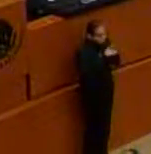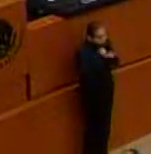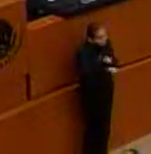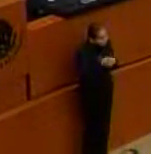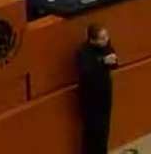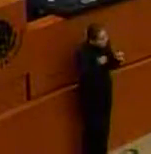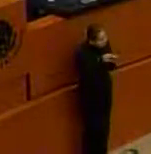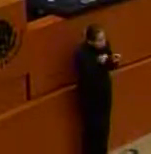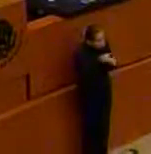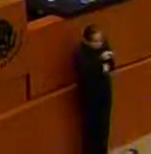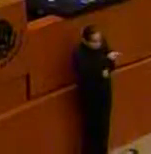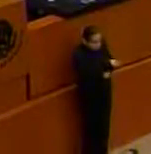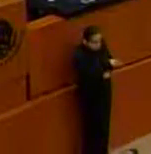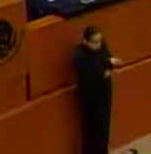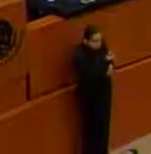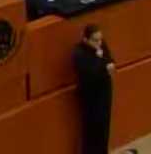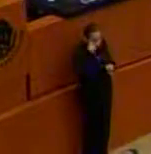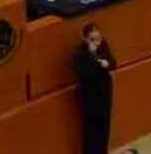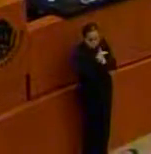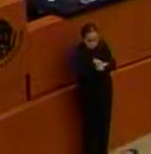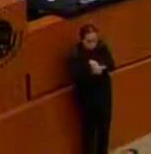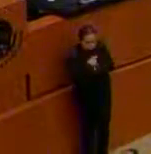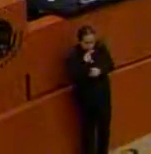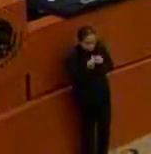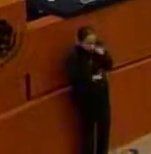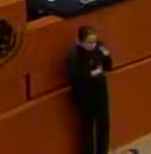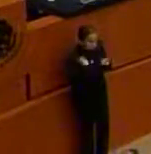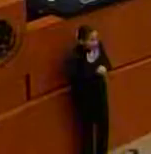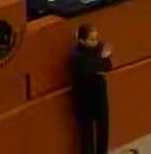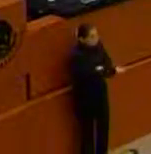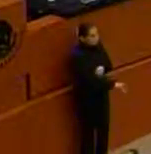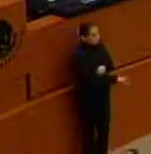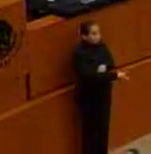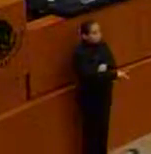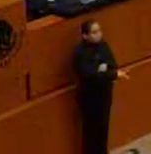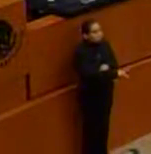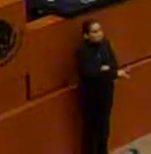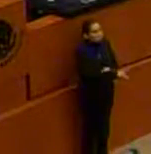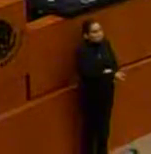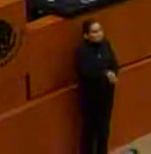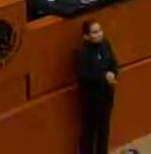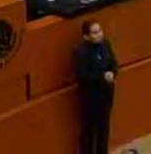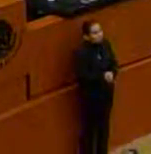referencia en otros países, pues ciertamente